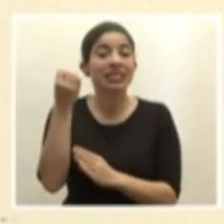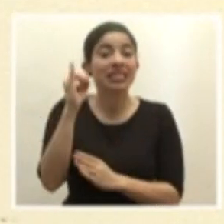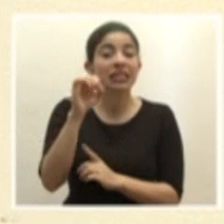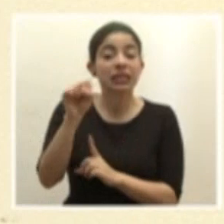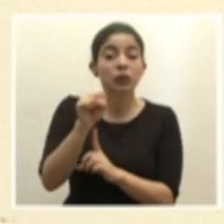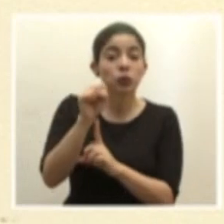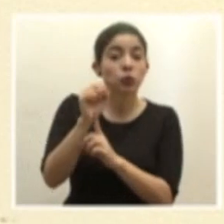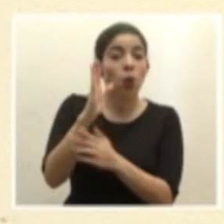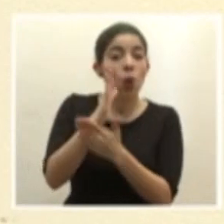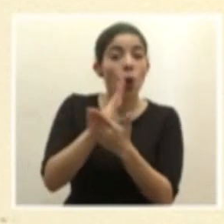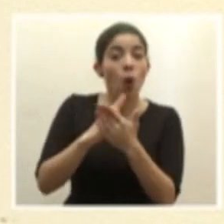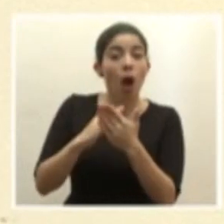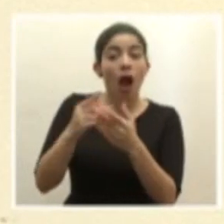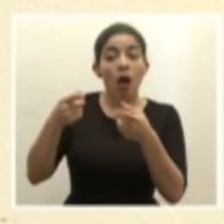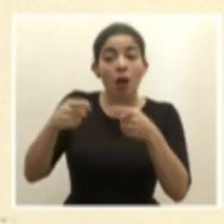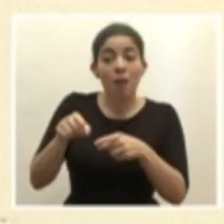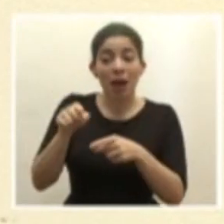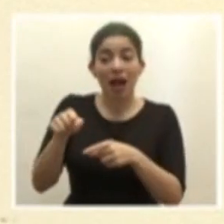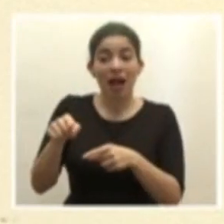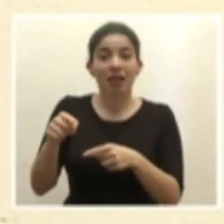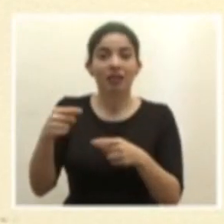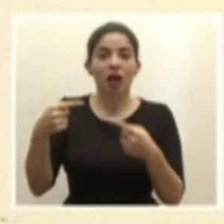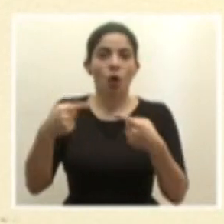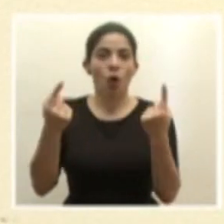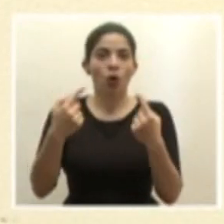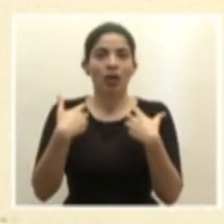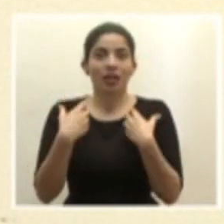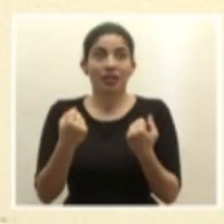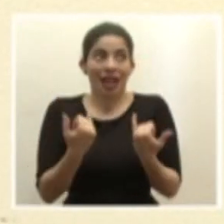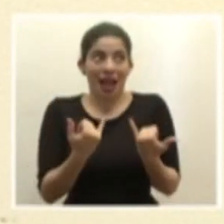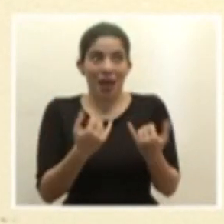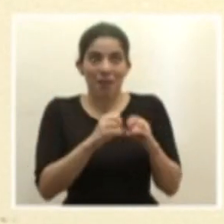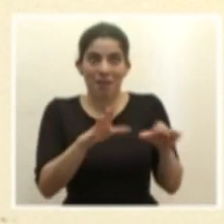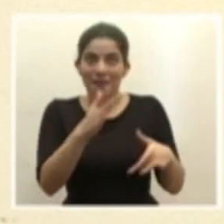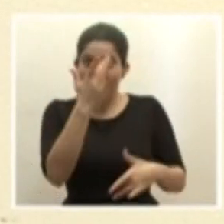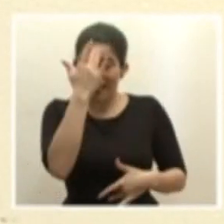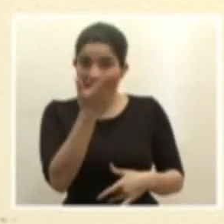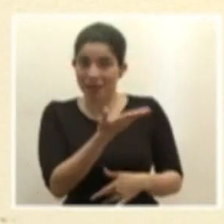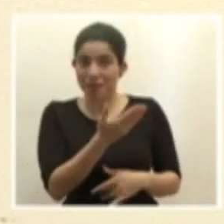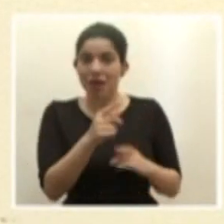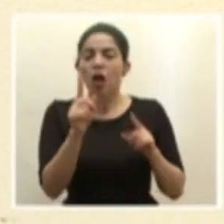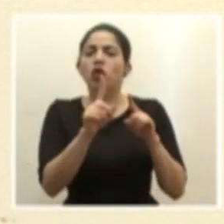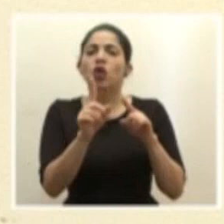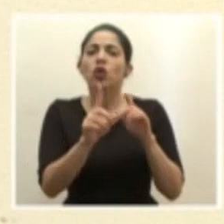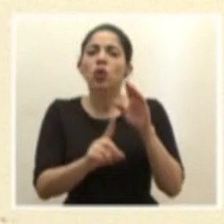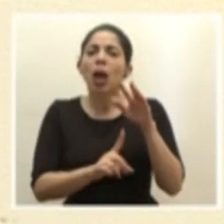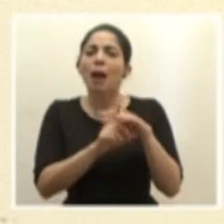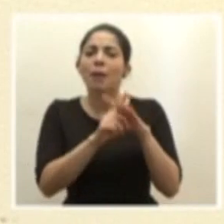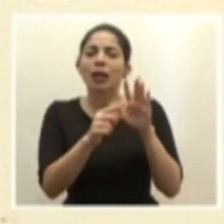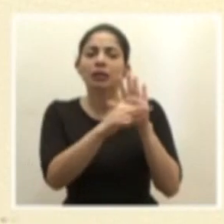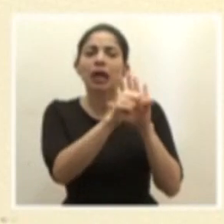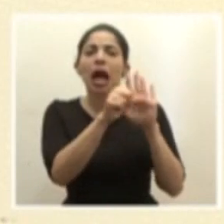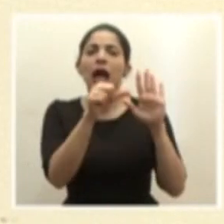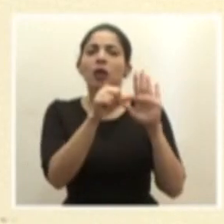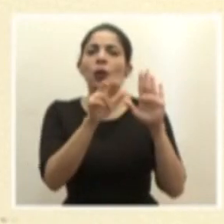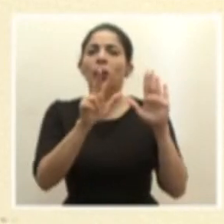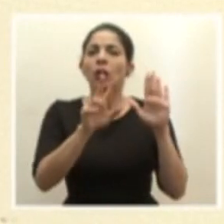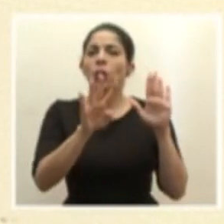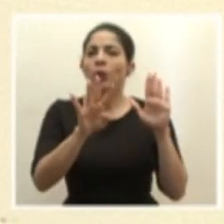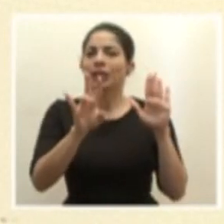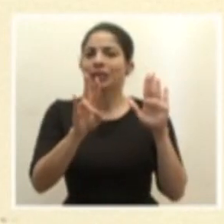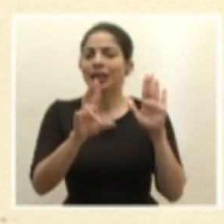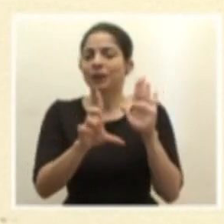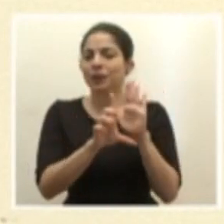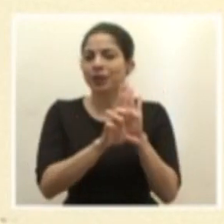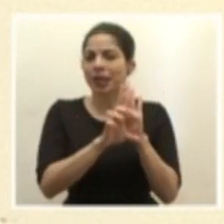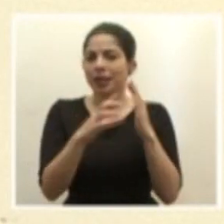o un hecho que vaya en contra de la salud, pandemia como en este caso, que está en el artículo 347 de la